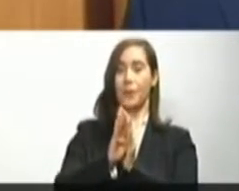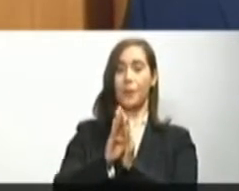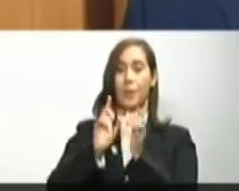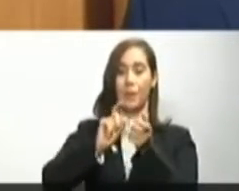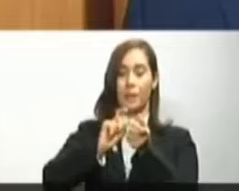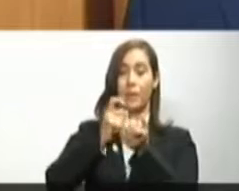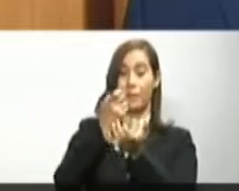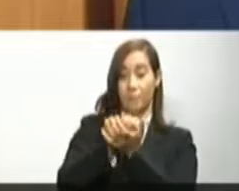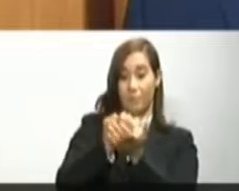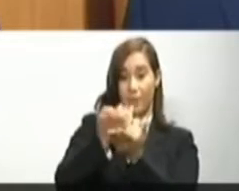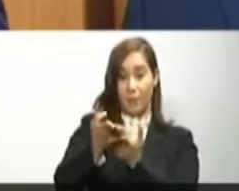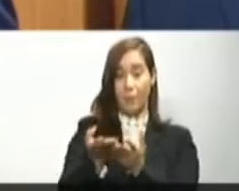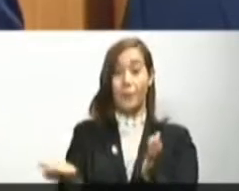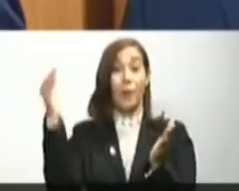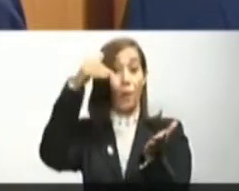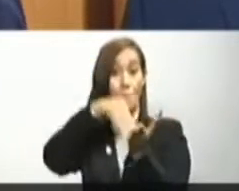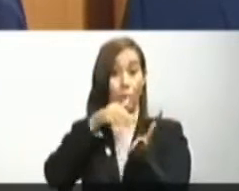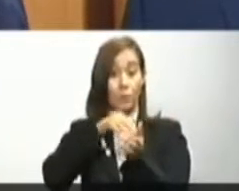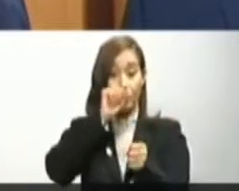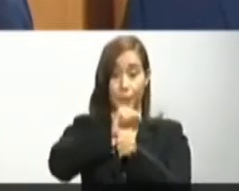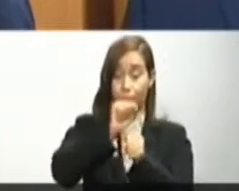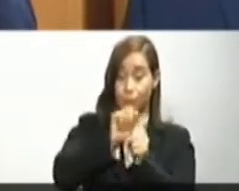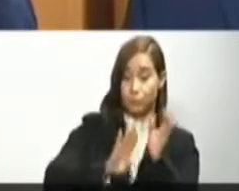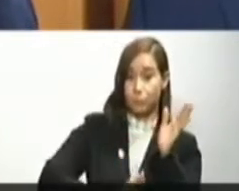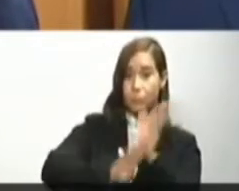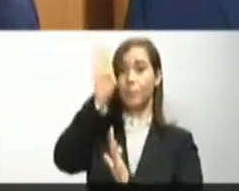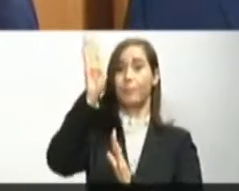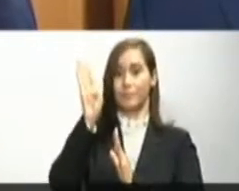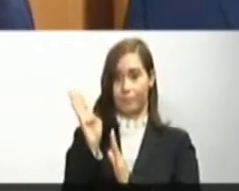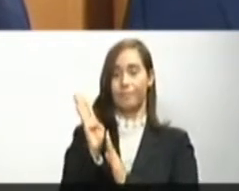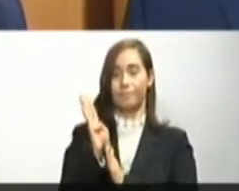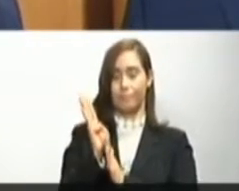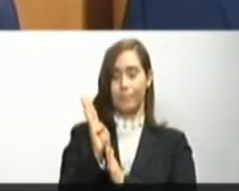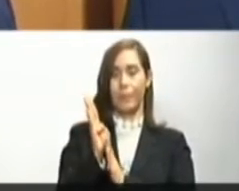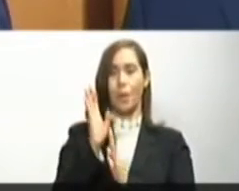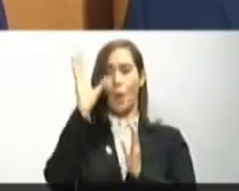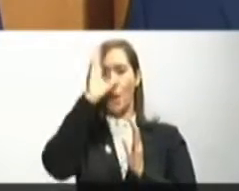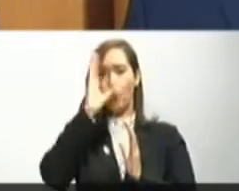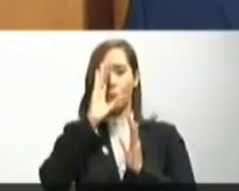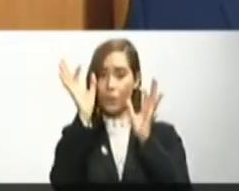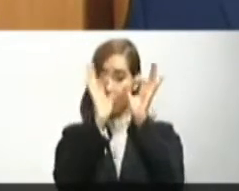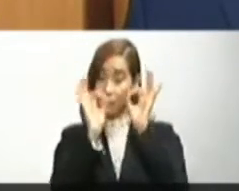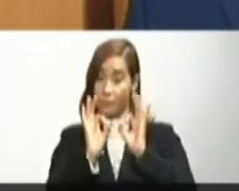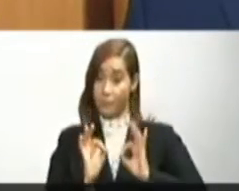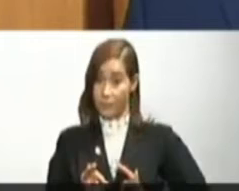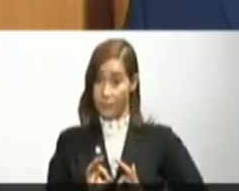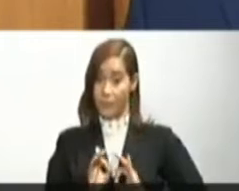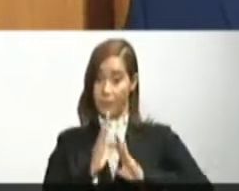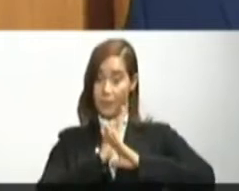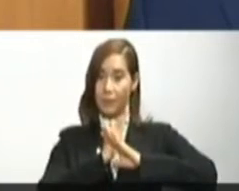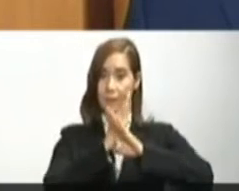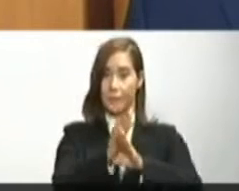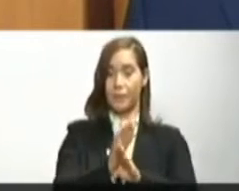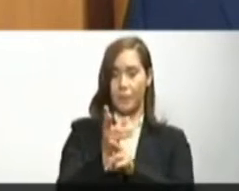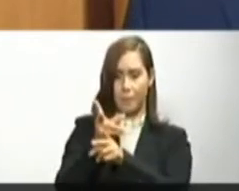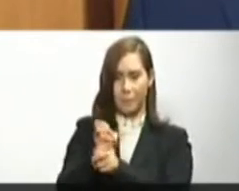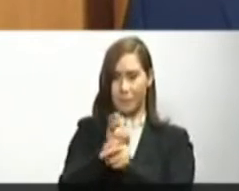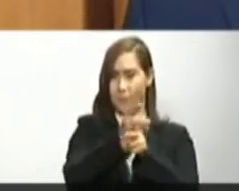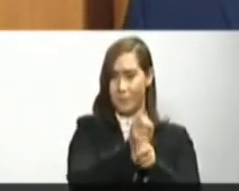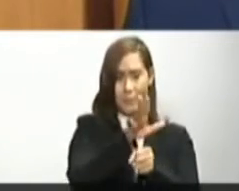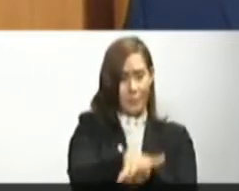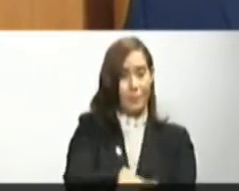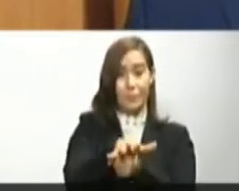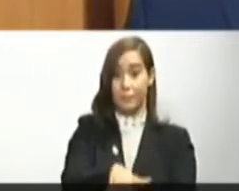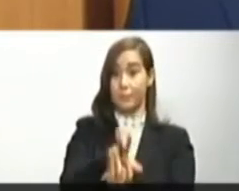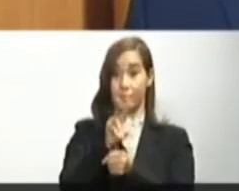economías, buscándose esquemas creativos e innovadores que eviten la trampa de un endeudamiento